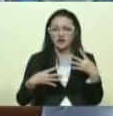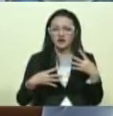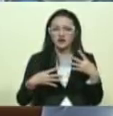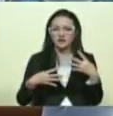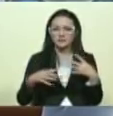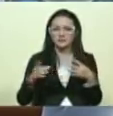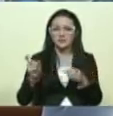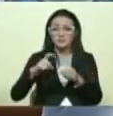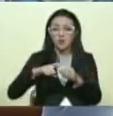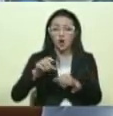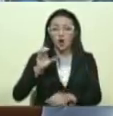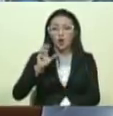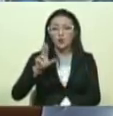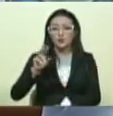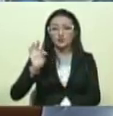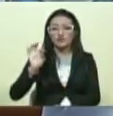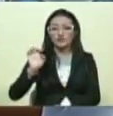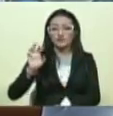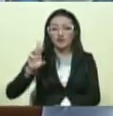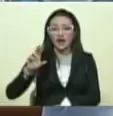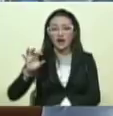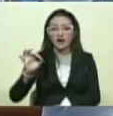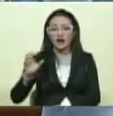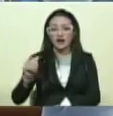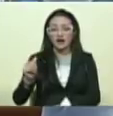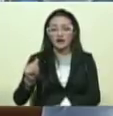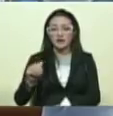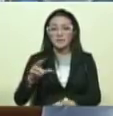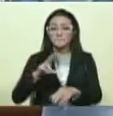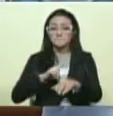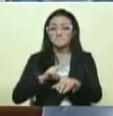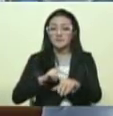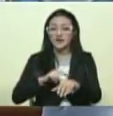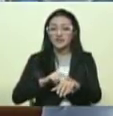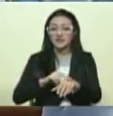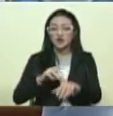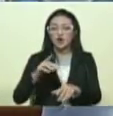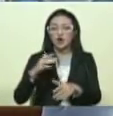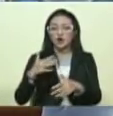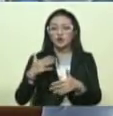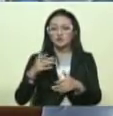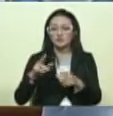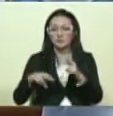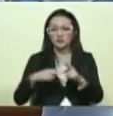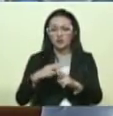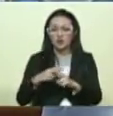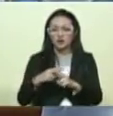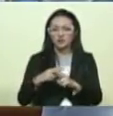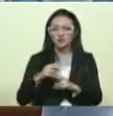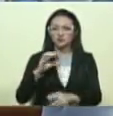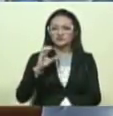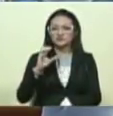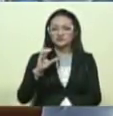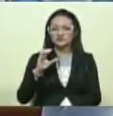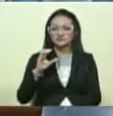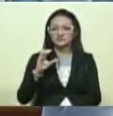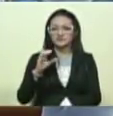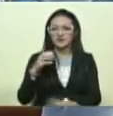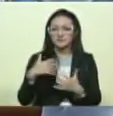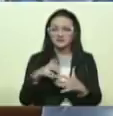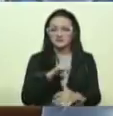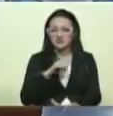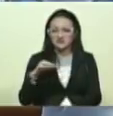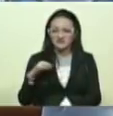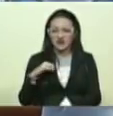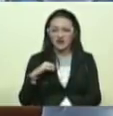Cuférrica a nivel familiar y empresarial. Centro Médico Total Lechería, compañía anónima, perteneciente al